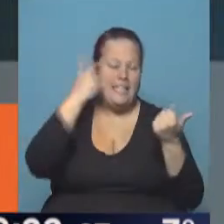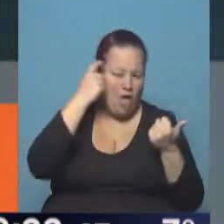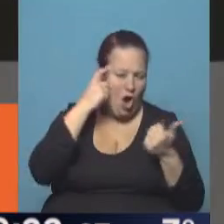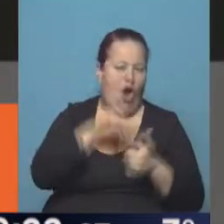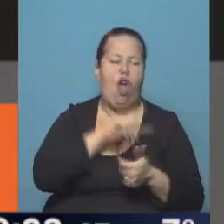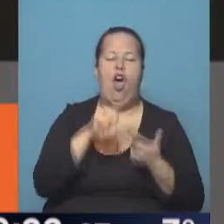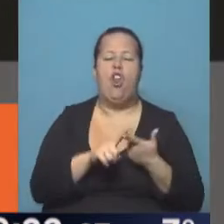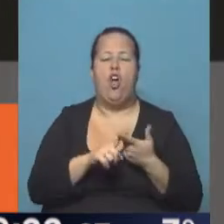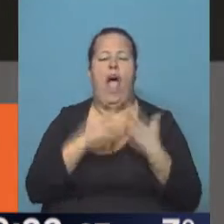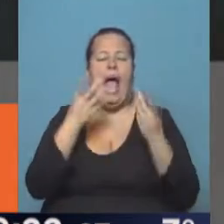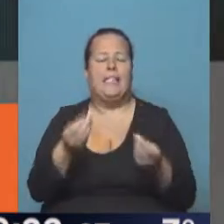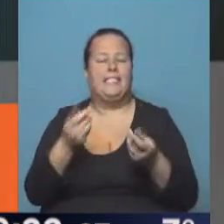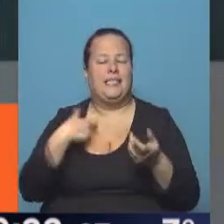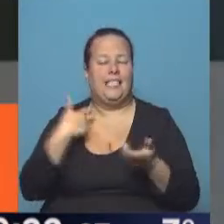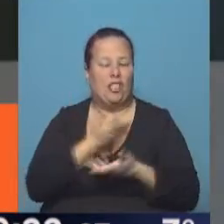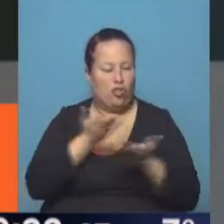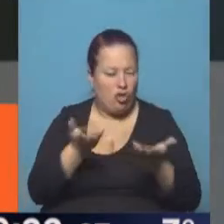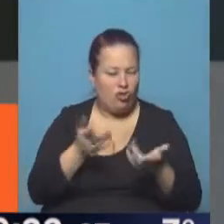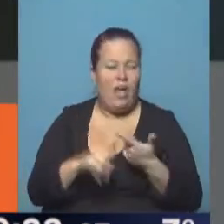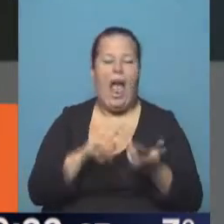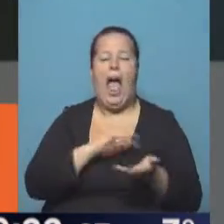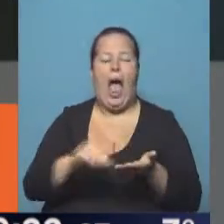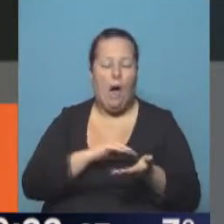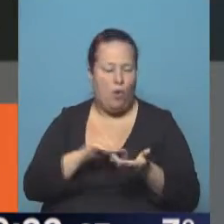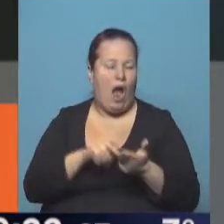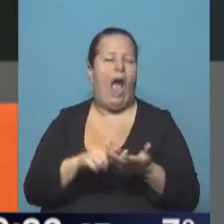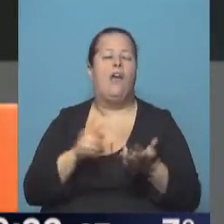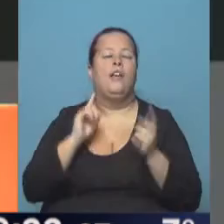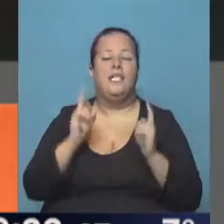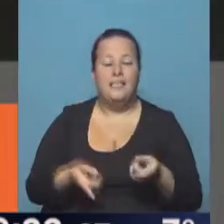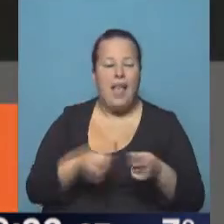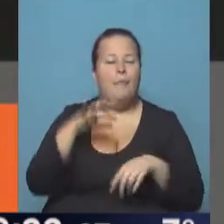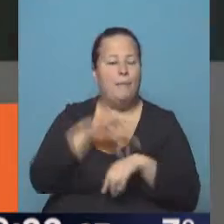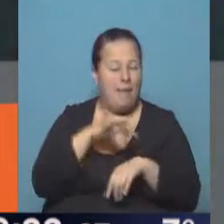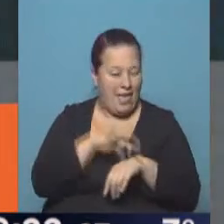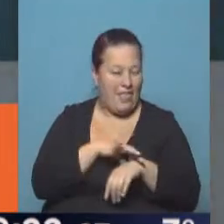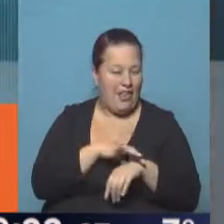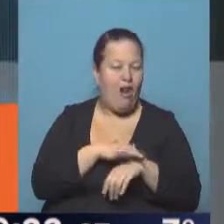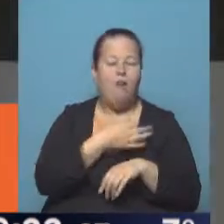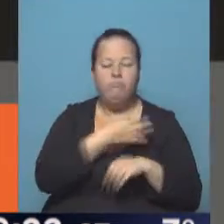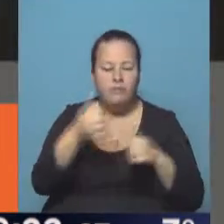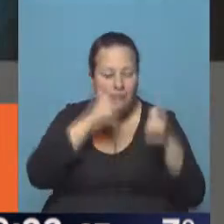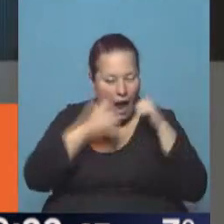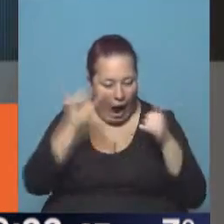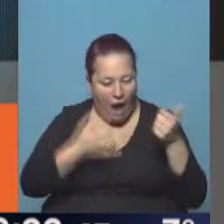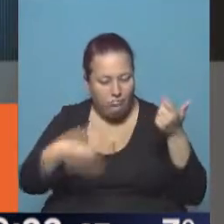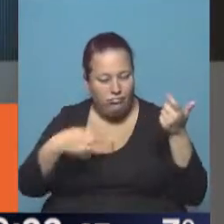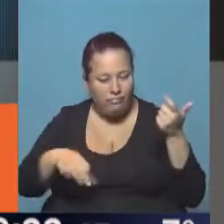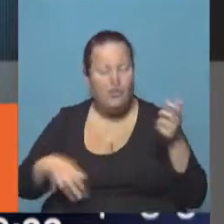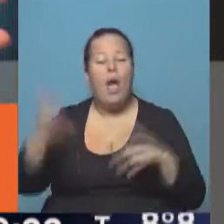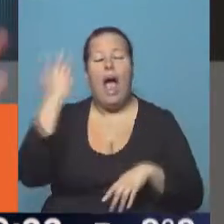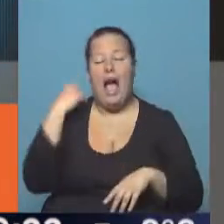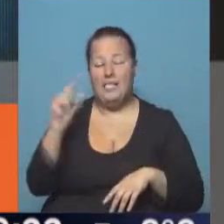psicólogos, asistentes sociales, abogados, por supuesto, pero también hay médicos que constatan las lesiones, porque hasta